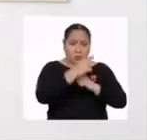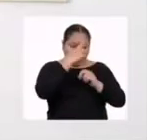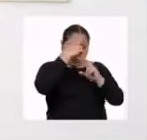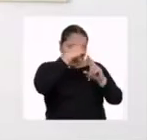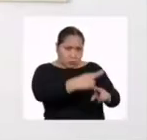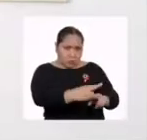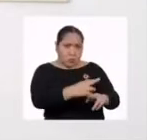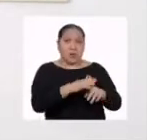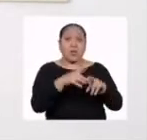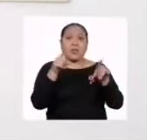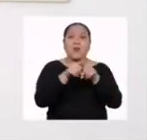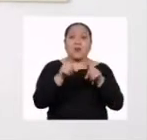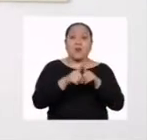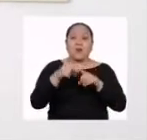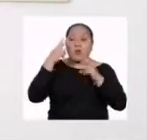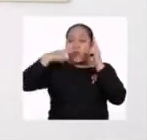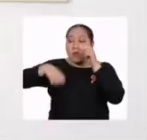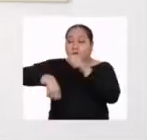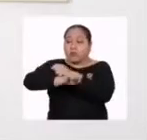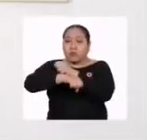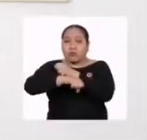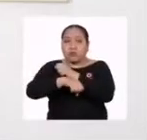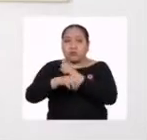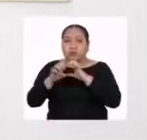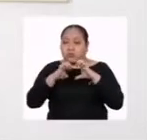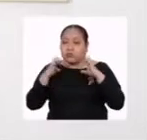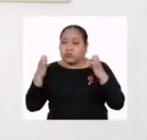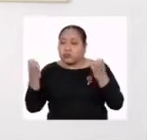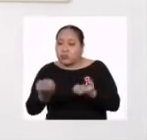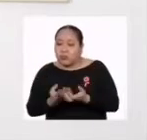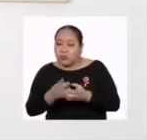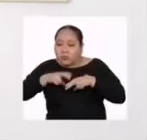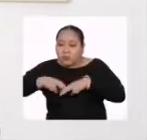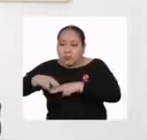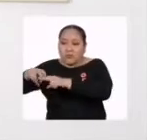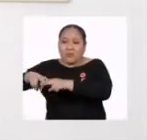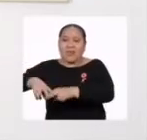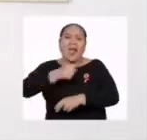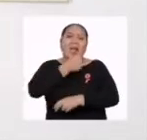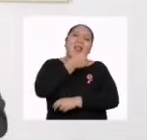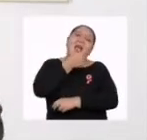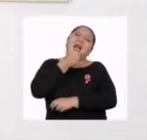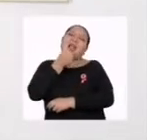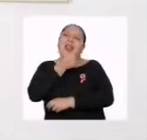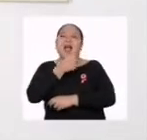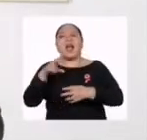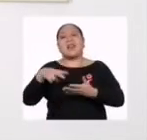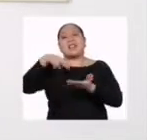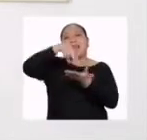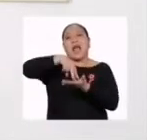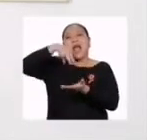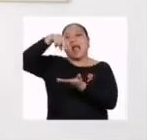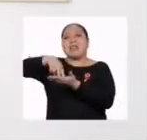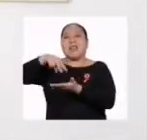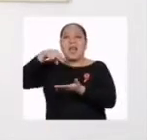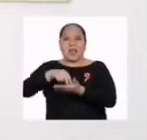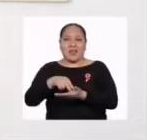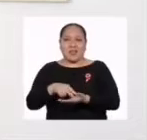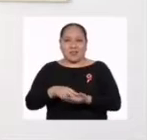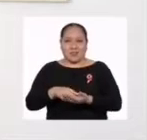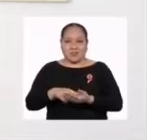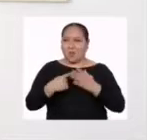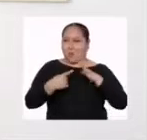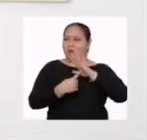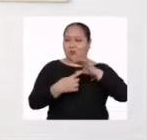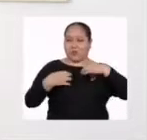íbamos a ver el fútbol local. Las barras eran pacíficas, realizaban sus cánticos deportivos, saltaban, lucían sin temor